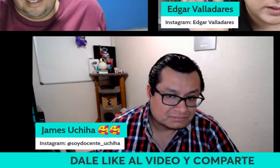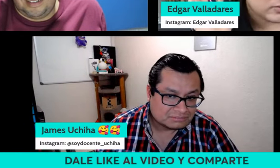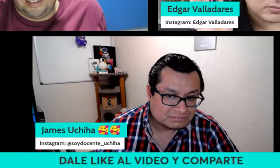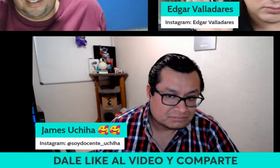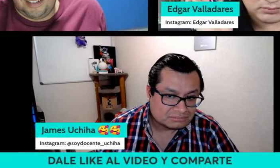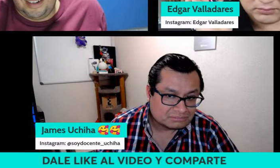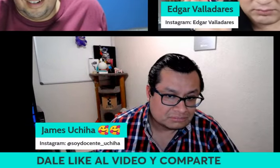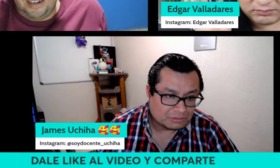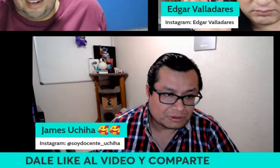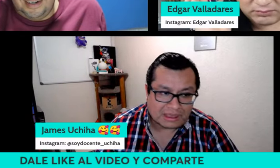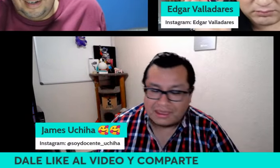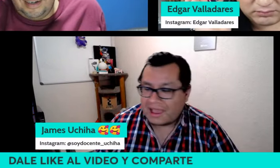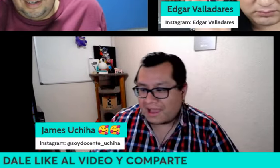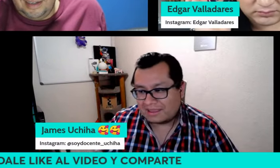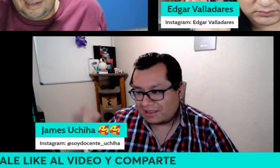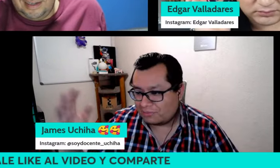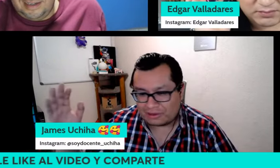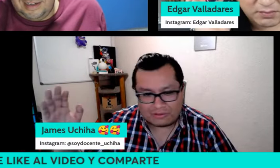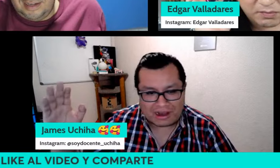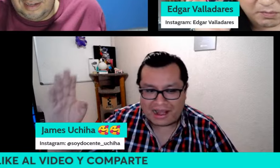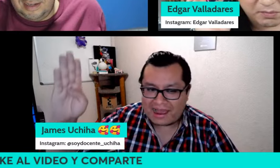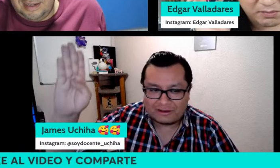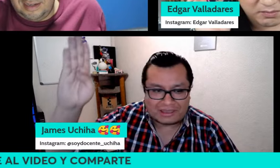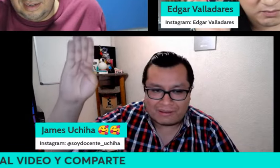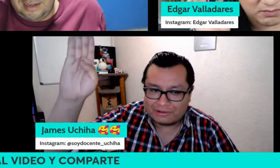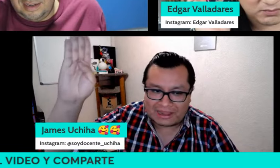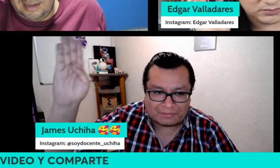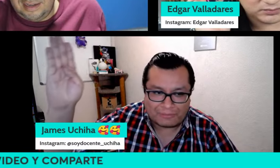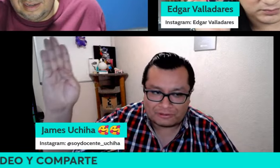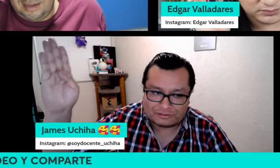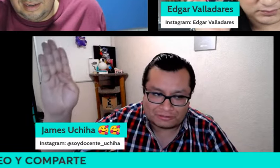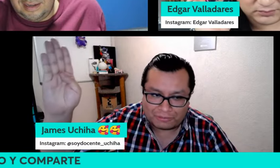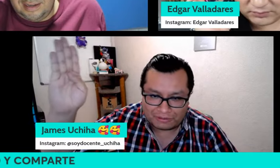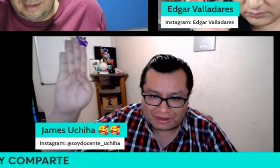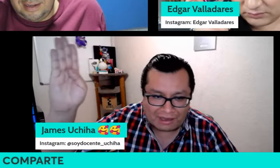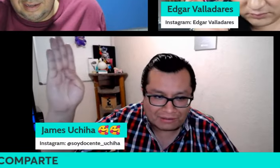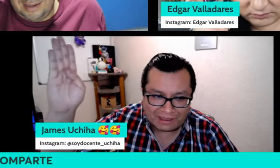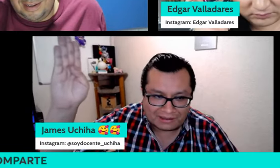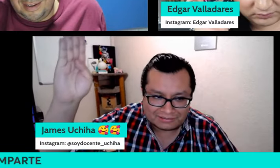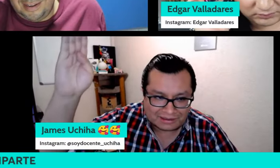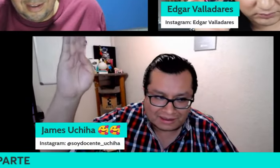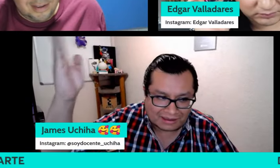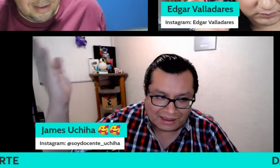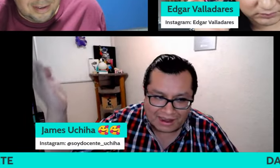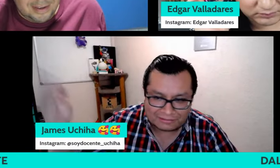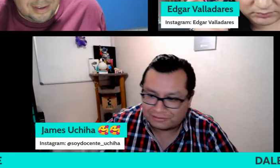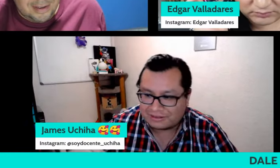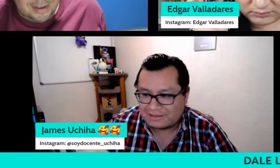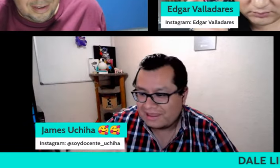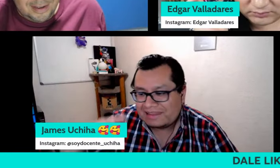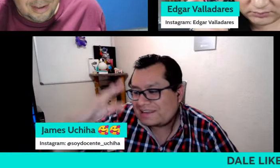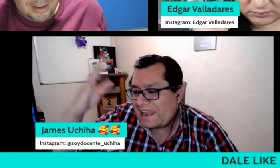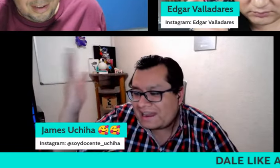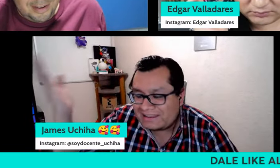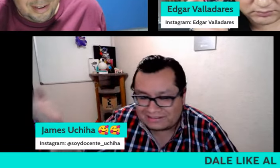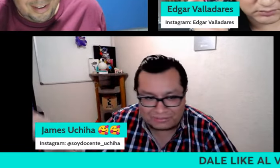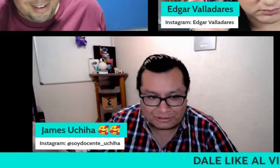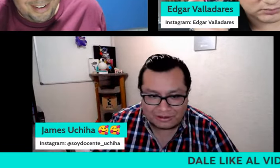claro porque aquí tenemos a un claro que va a votar por Claudia Alex es